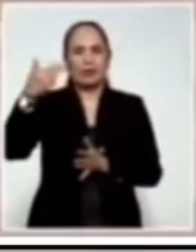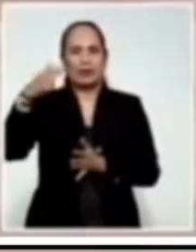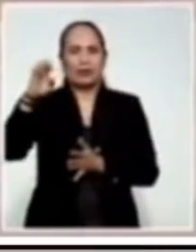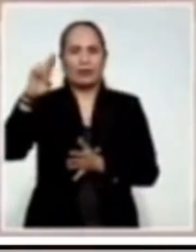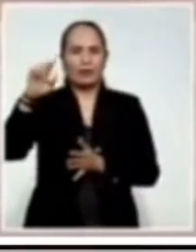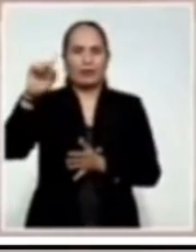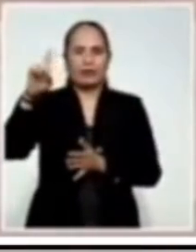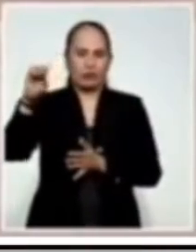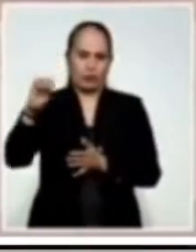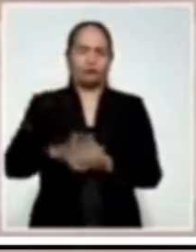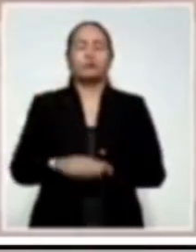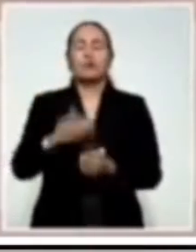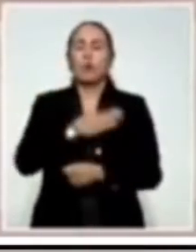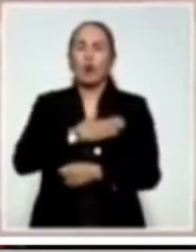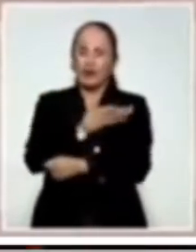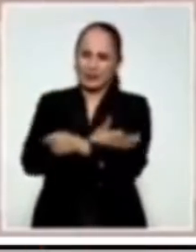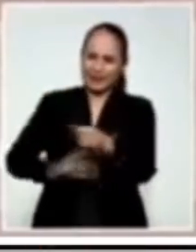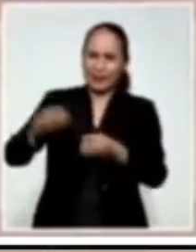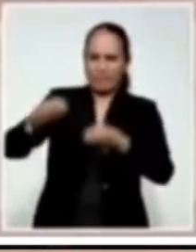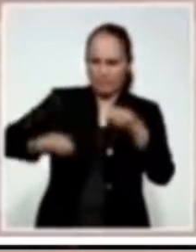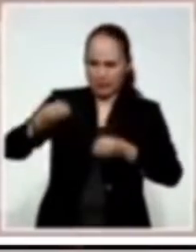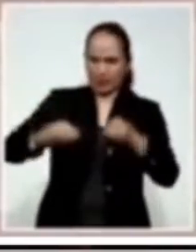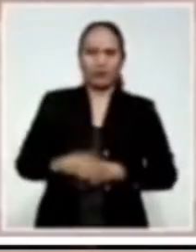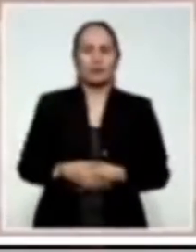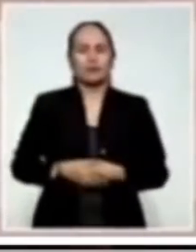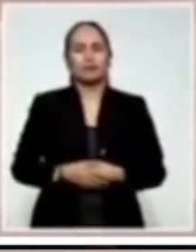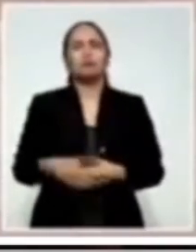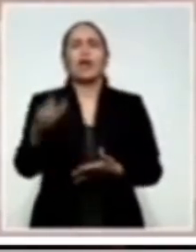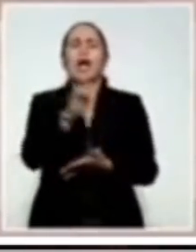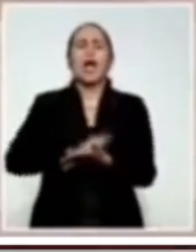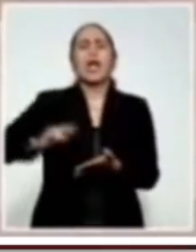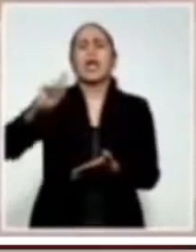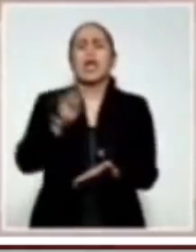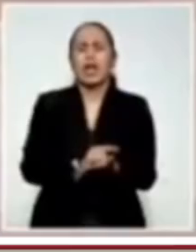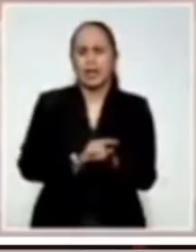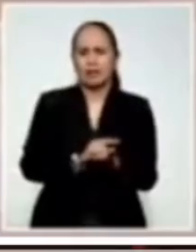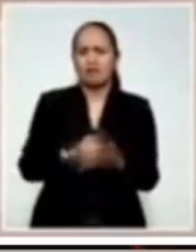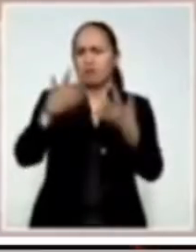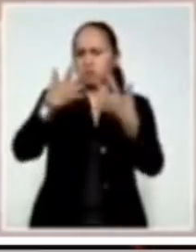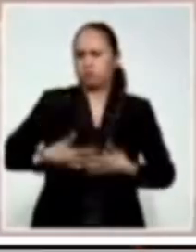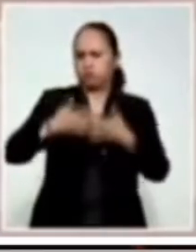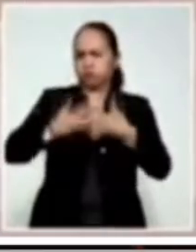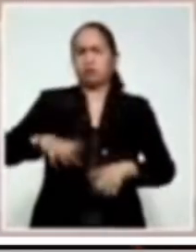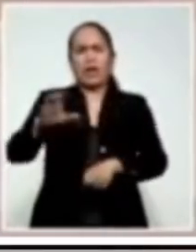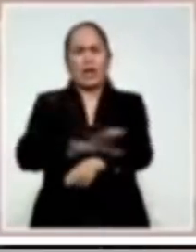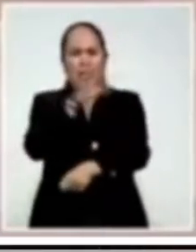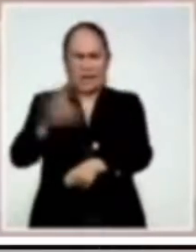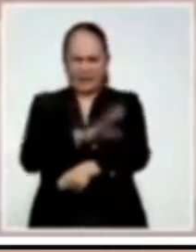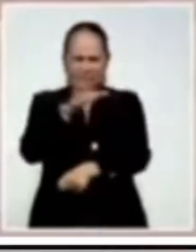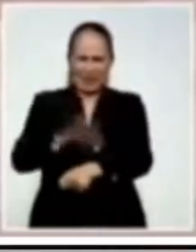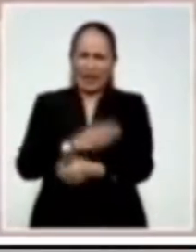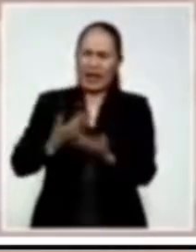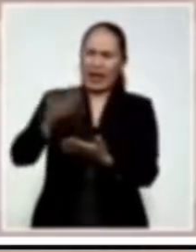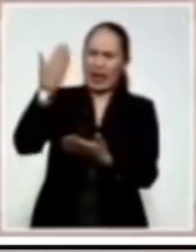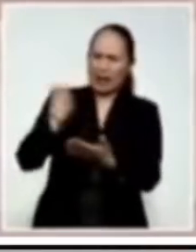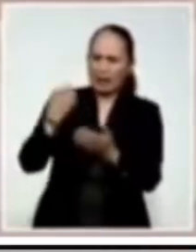Ministro, buenas tardes. Hola. Sobre el tema de la ley de la industria eléctrica, nada más para precisar Sí. sobre estas reuniones con